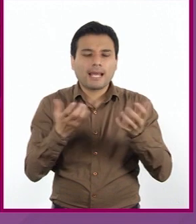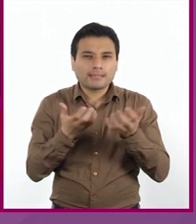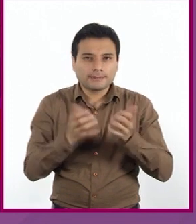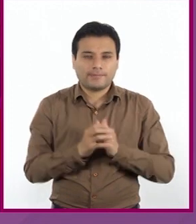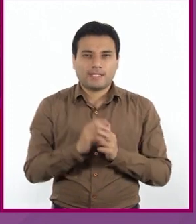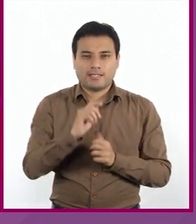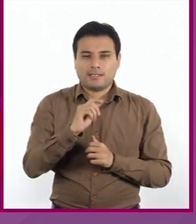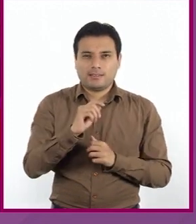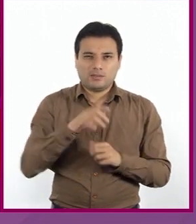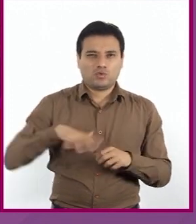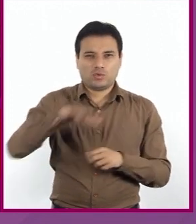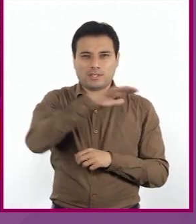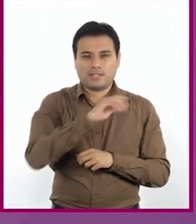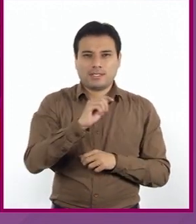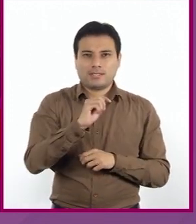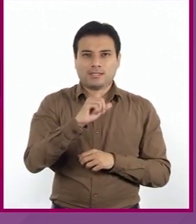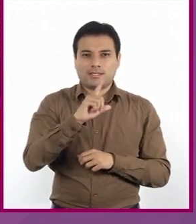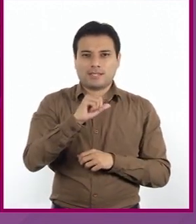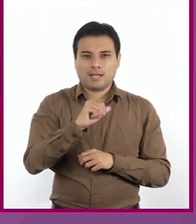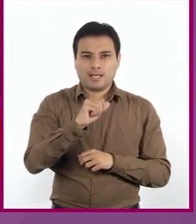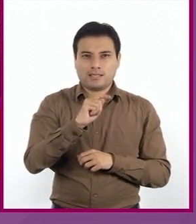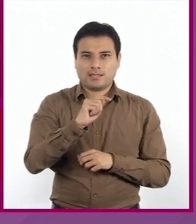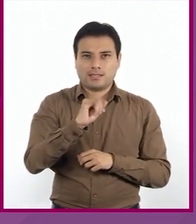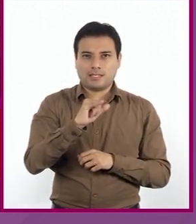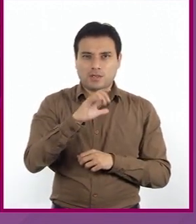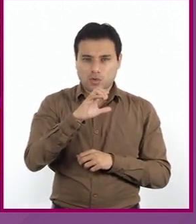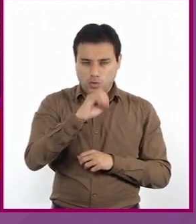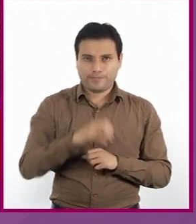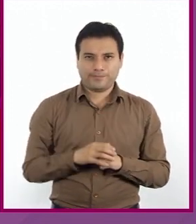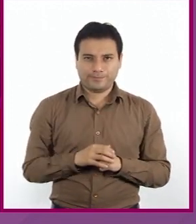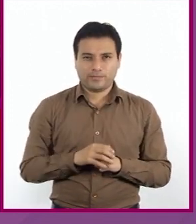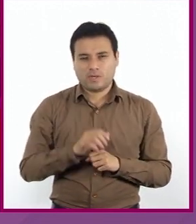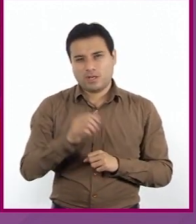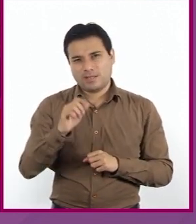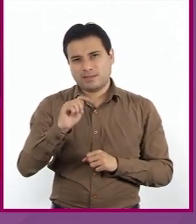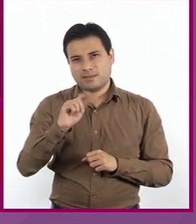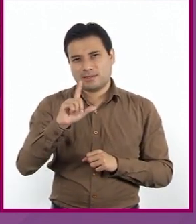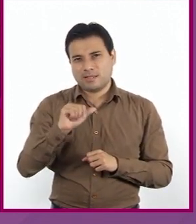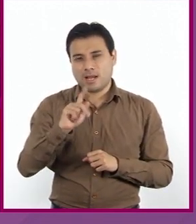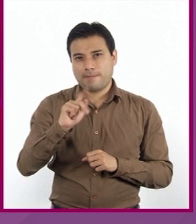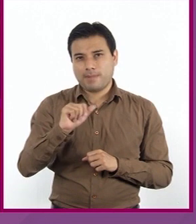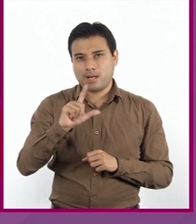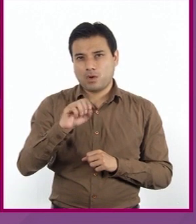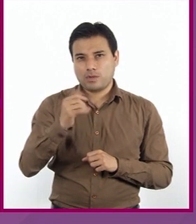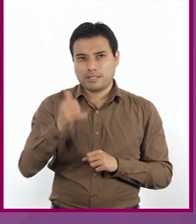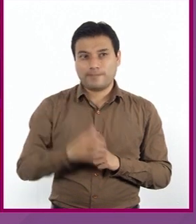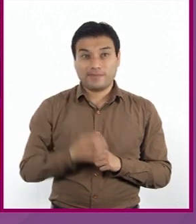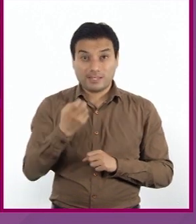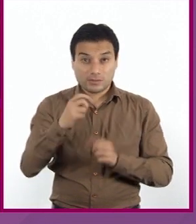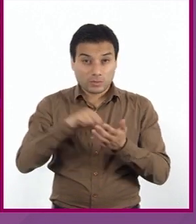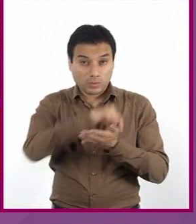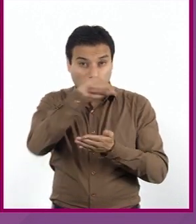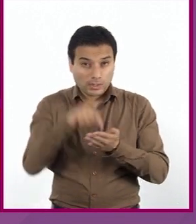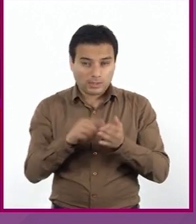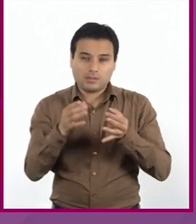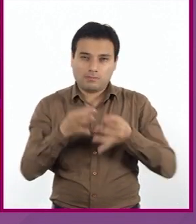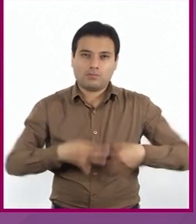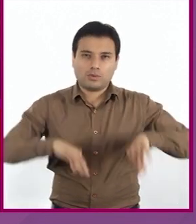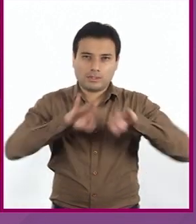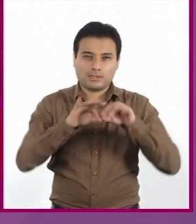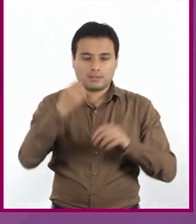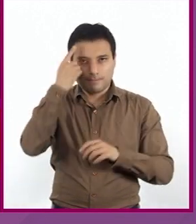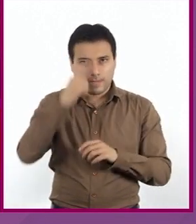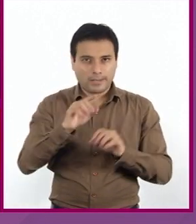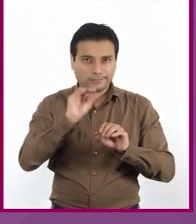Tlatilco y Tlapaloya, debido a que estas dos regiones del Estado de México fueron puntos importantes para el